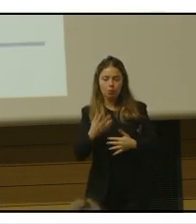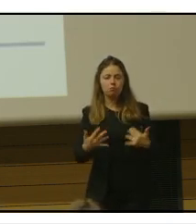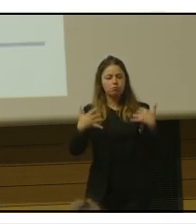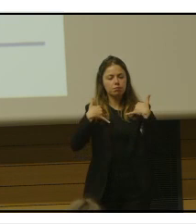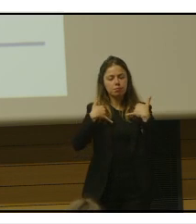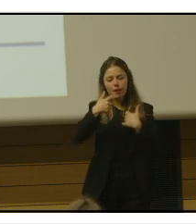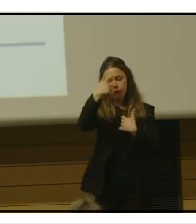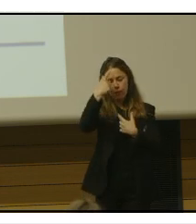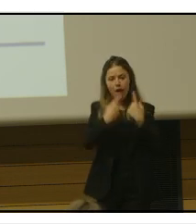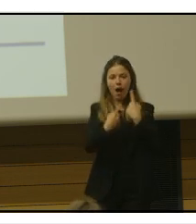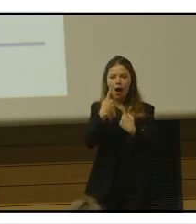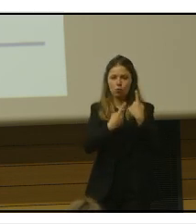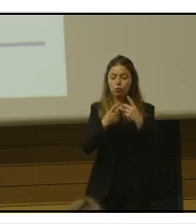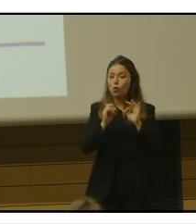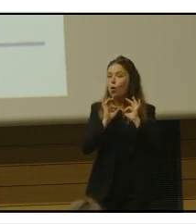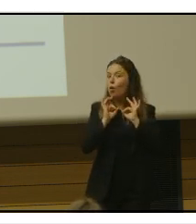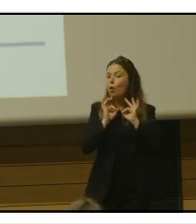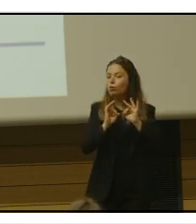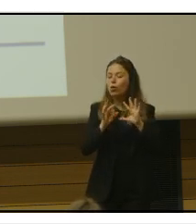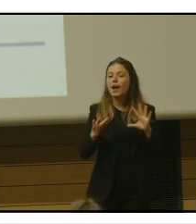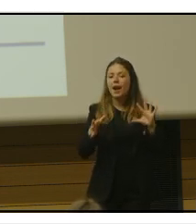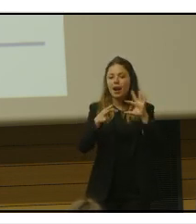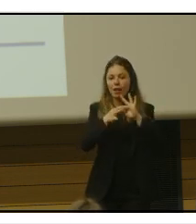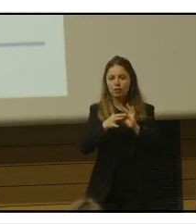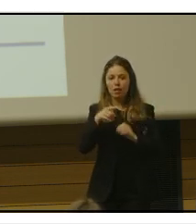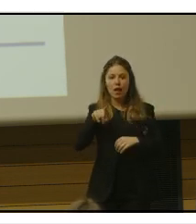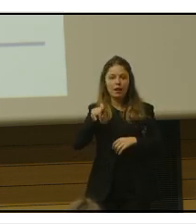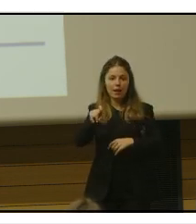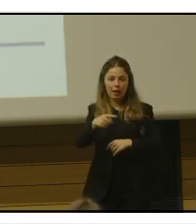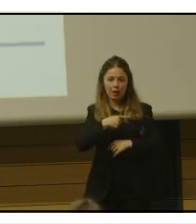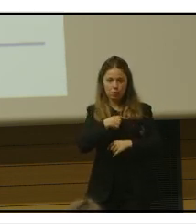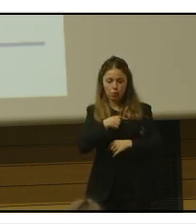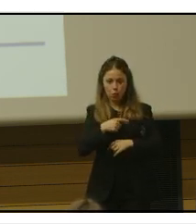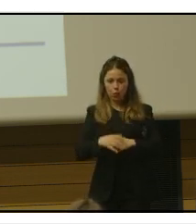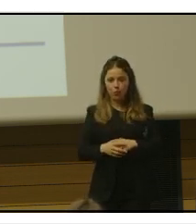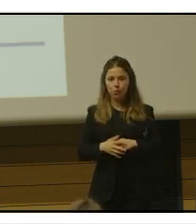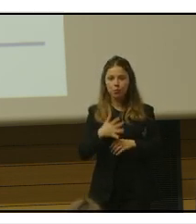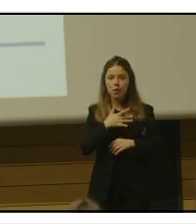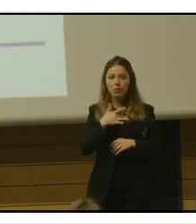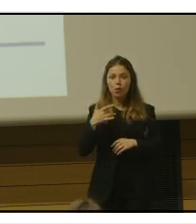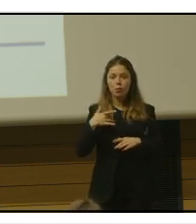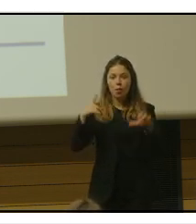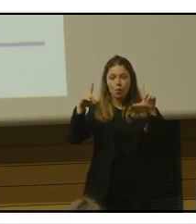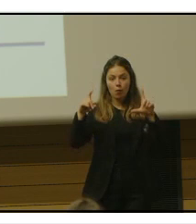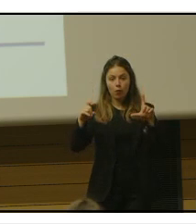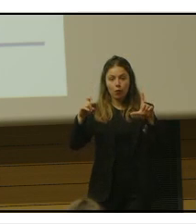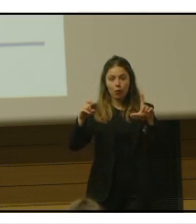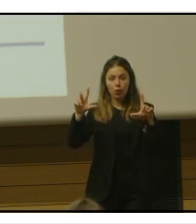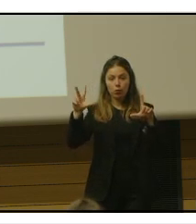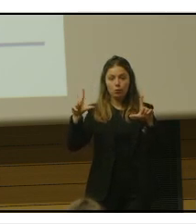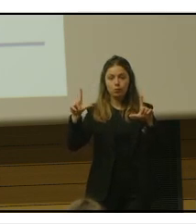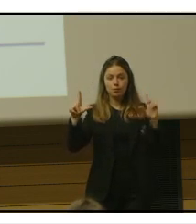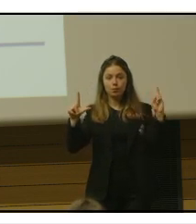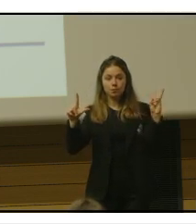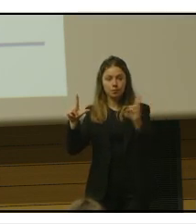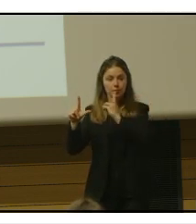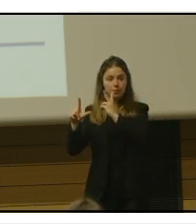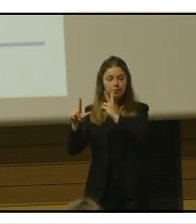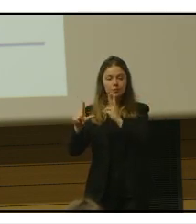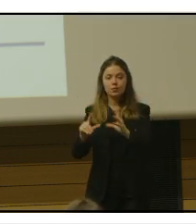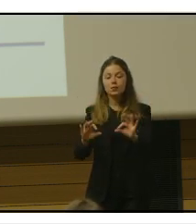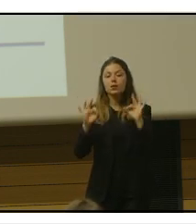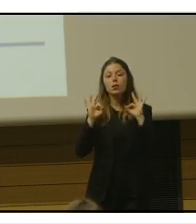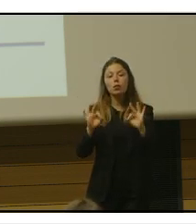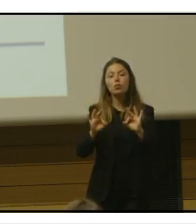alguna enfermedad que hasta ese momento estuviese relacionada, como era el cáncer de pulmón. Esta fotografía, bueno, pues la tomé yo a finales de los